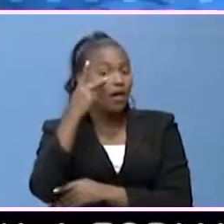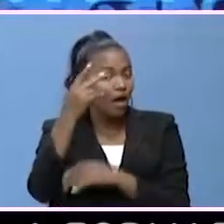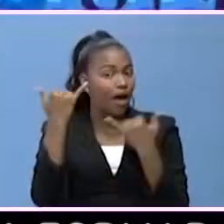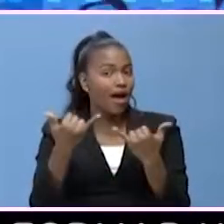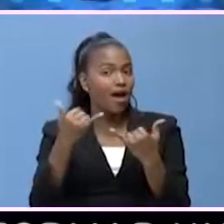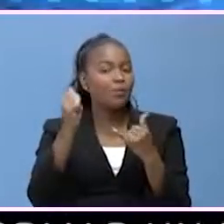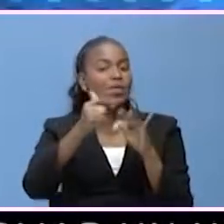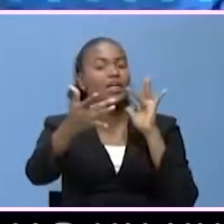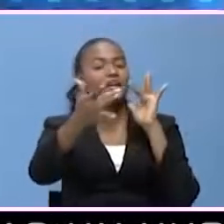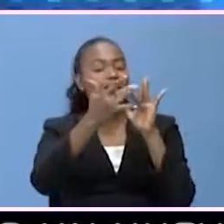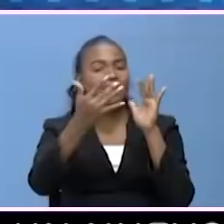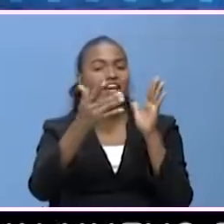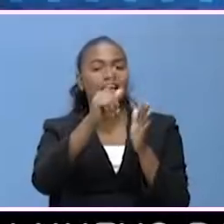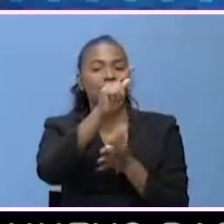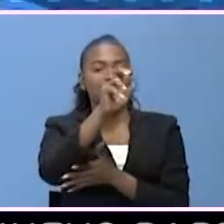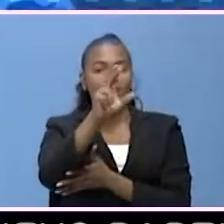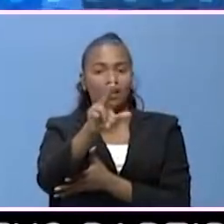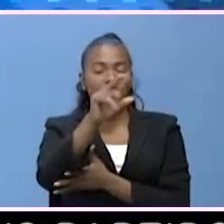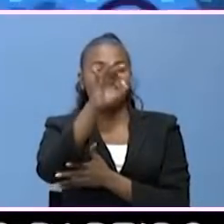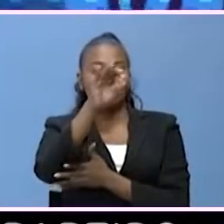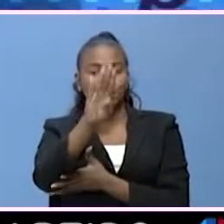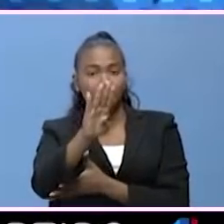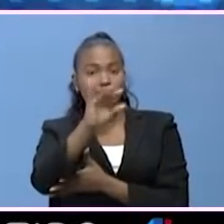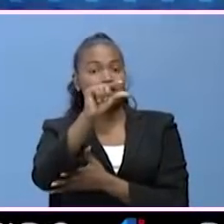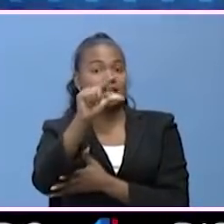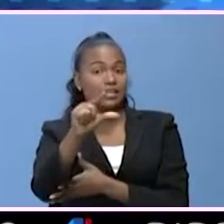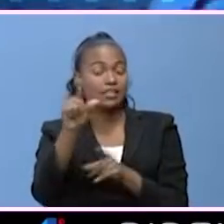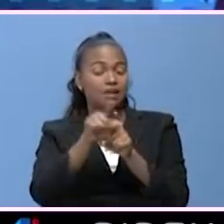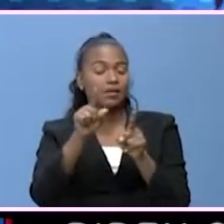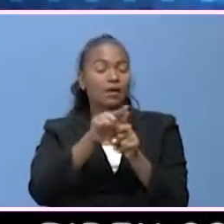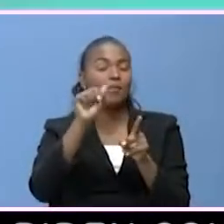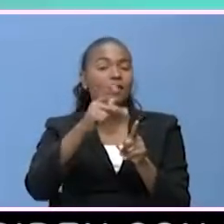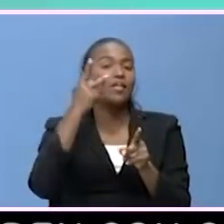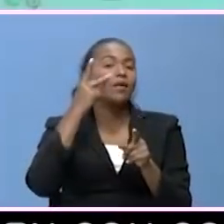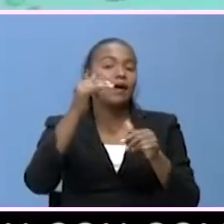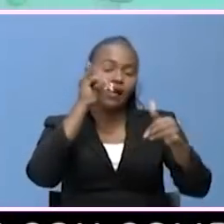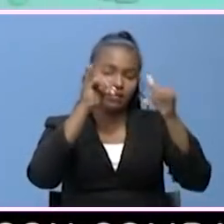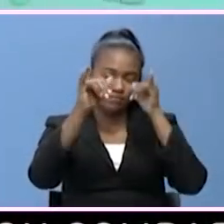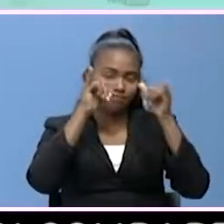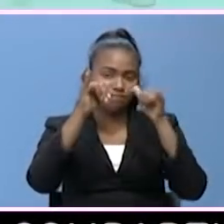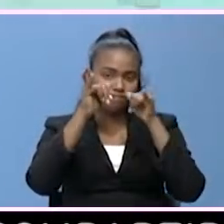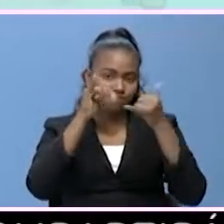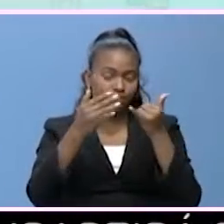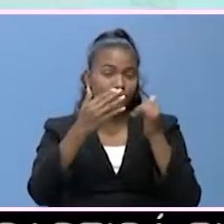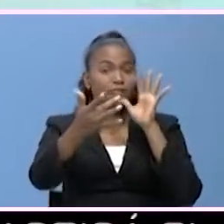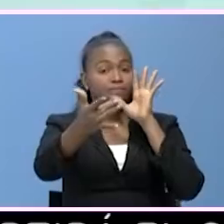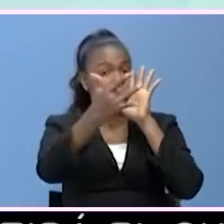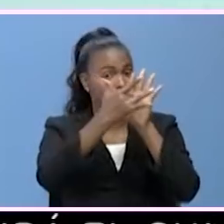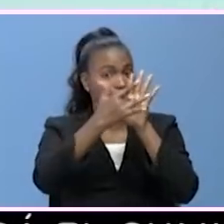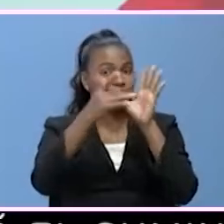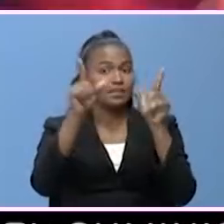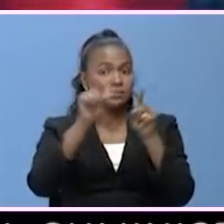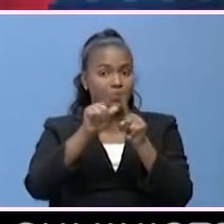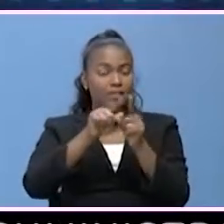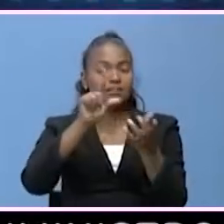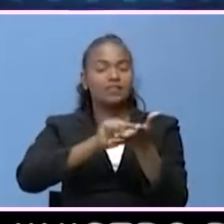mismo y dele a seguir en Facebook, Twitter, Instagram, también a través de nuestro canal de YouTube. Ingrese a nuestra página